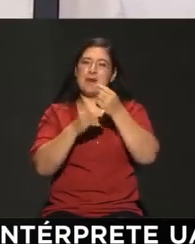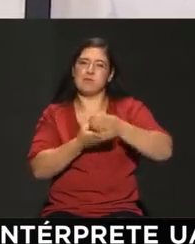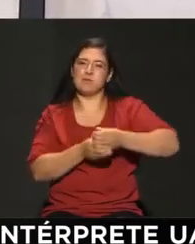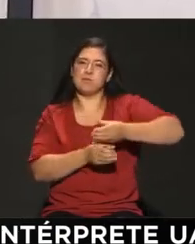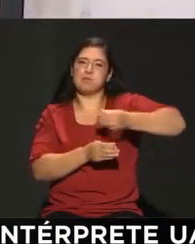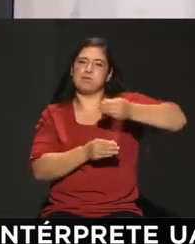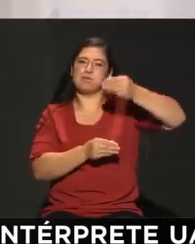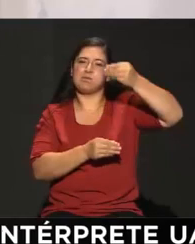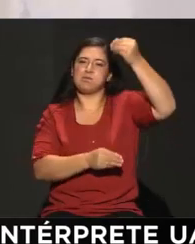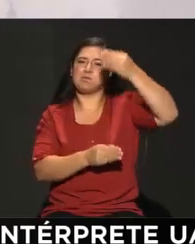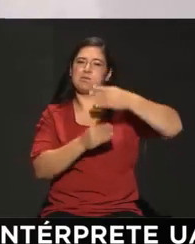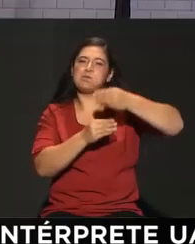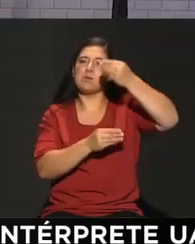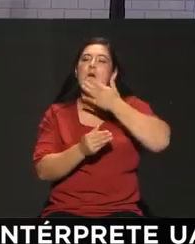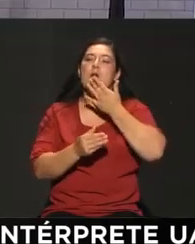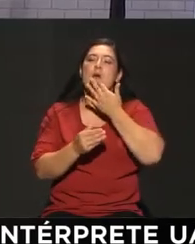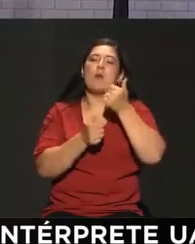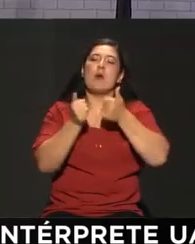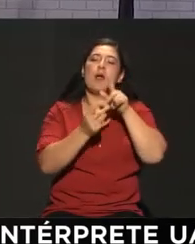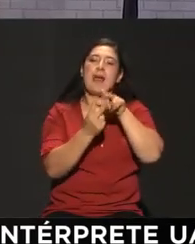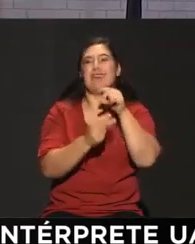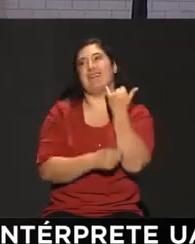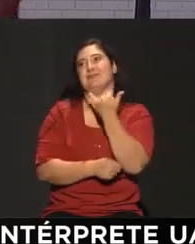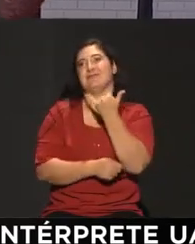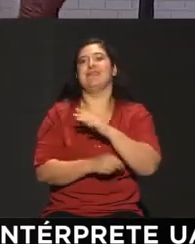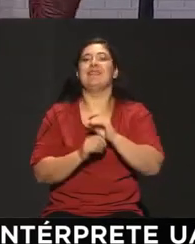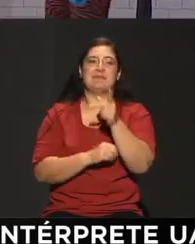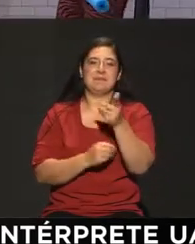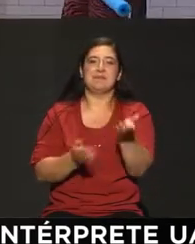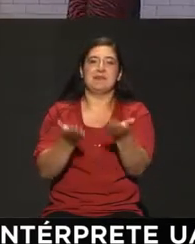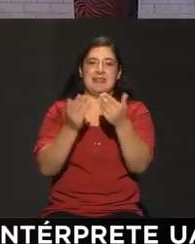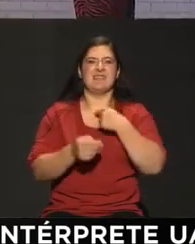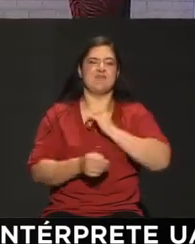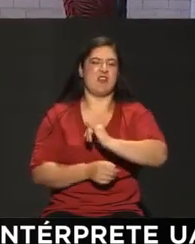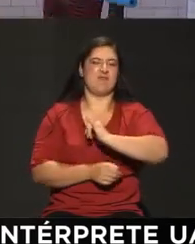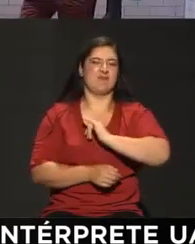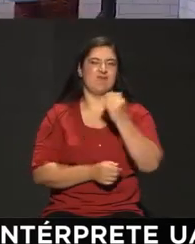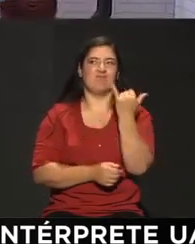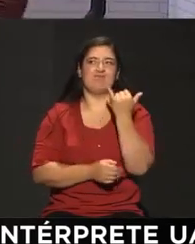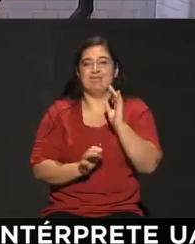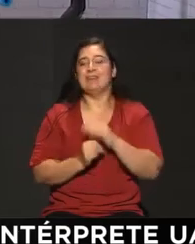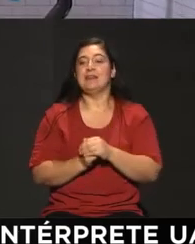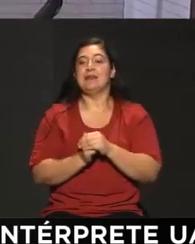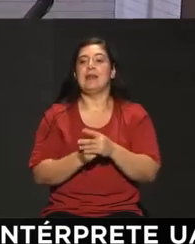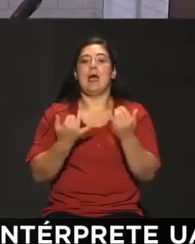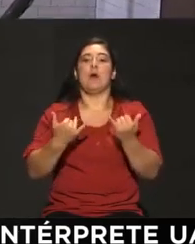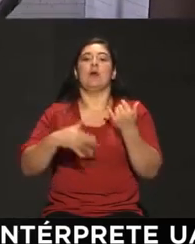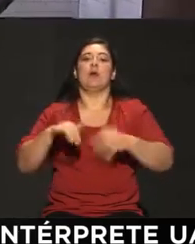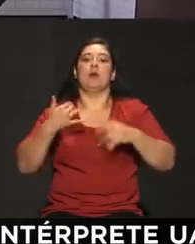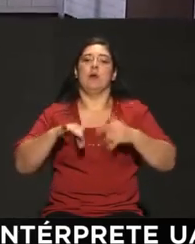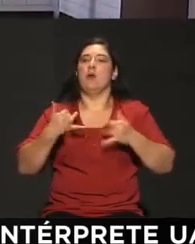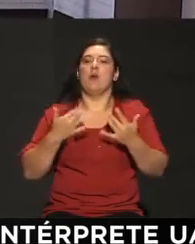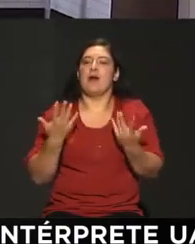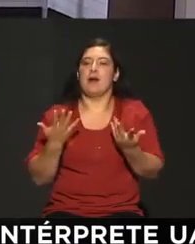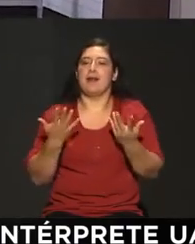con que pudiéramos jugar. Escoge tu color favorito entre estos dos. Ay, el azul. Muy bien, también me gusta el azul. Bueno, vamos a jugar a